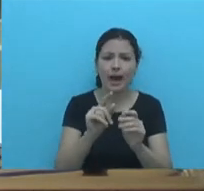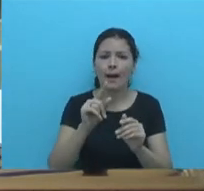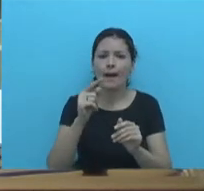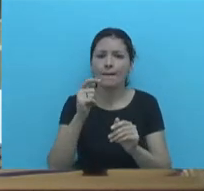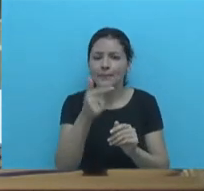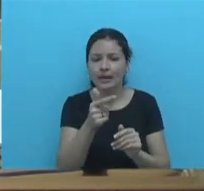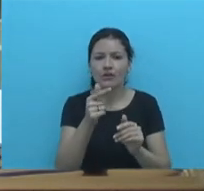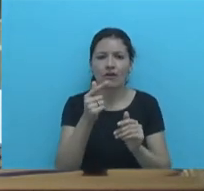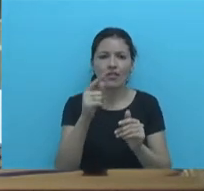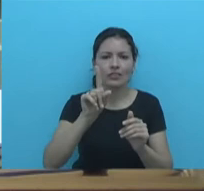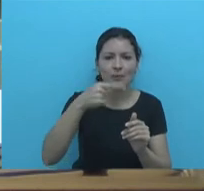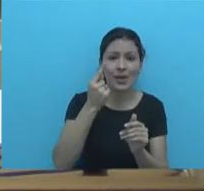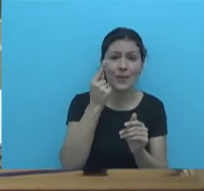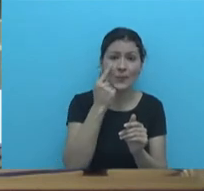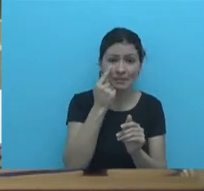discutir.